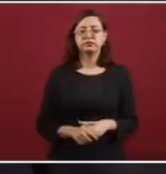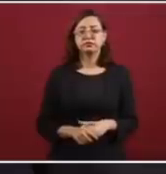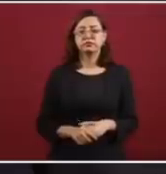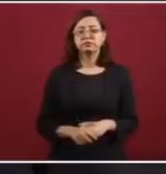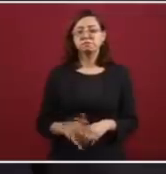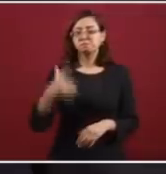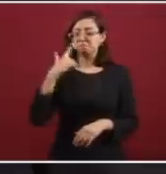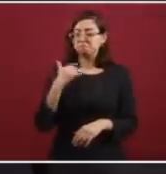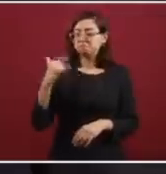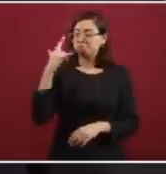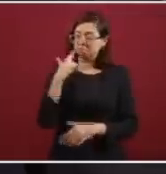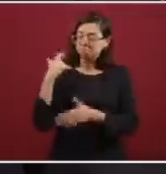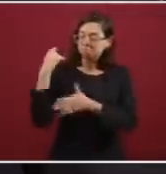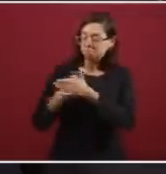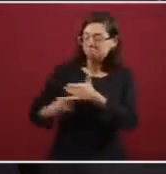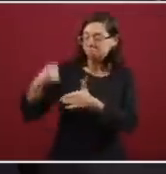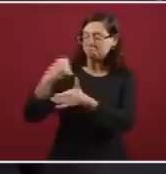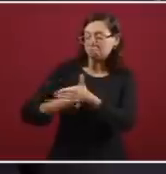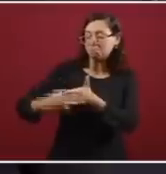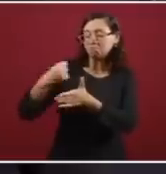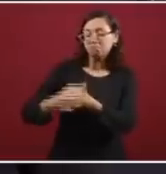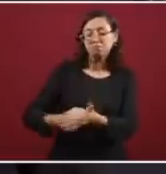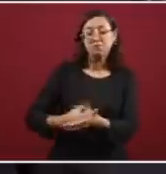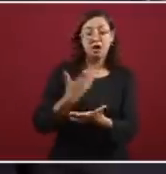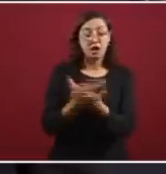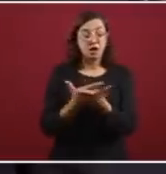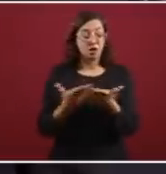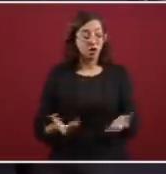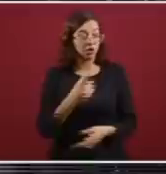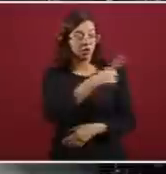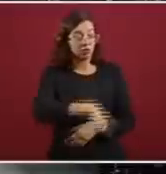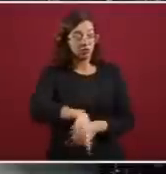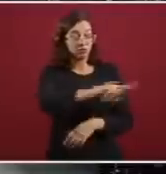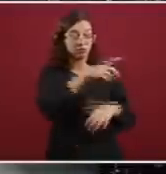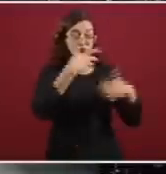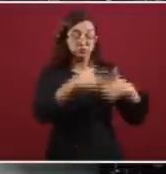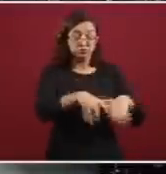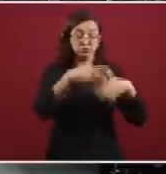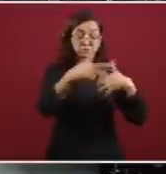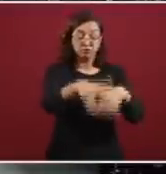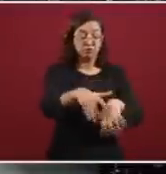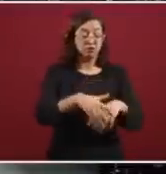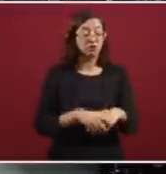Entonces, siempre vamos a respetar a los manifestantes.